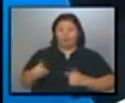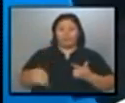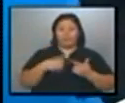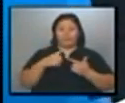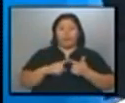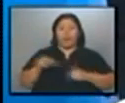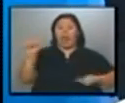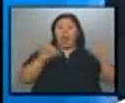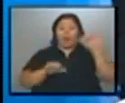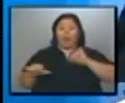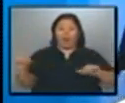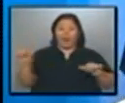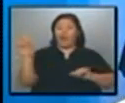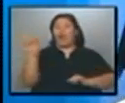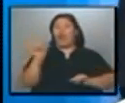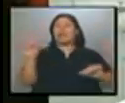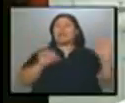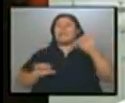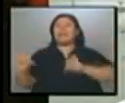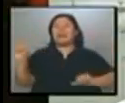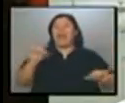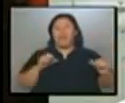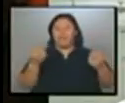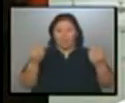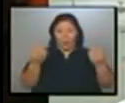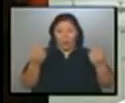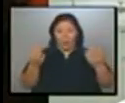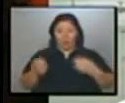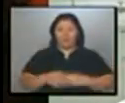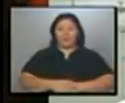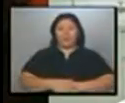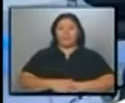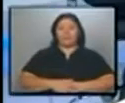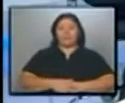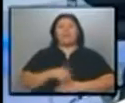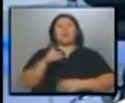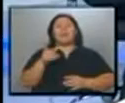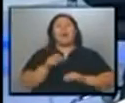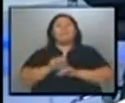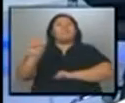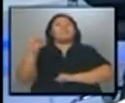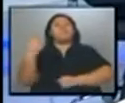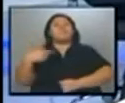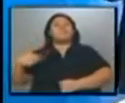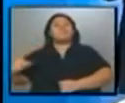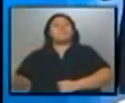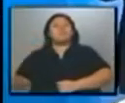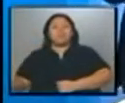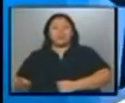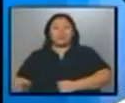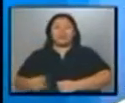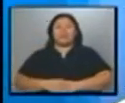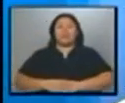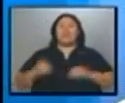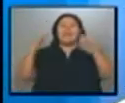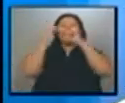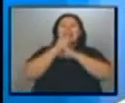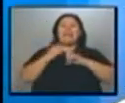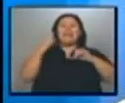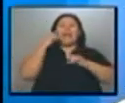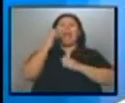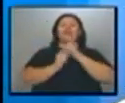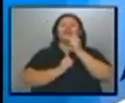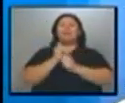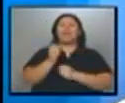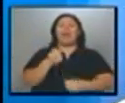no. Ingeniera química. Química. Química. Bien, muy bueno, bien. Bueno, pero ¿de qué se recibió más allá de la foto? De ¿qué dice el título? De ingeniera industrial. Abarca